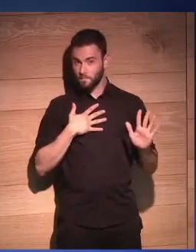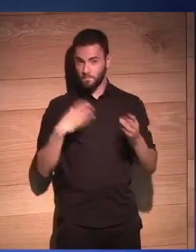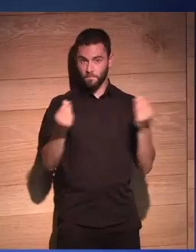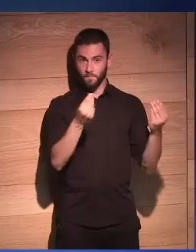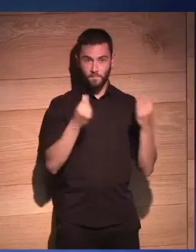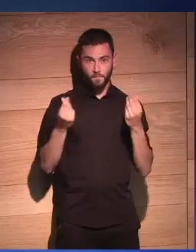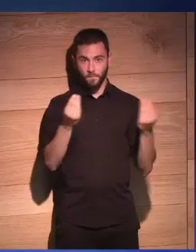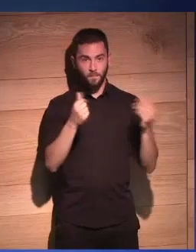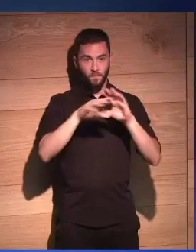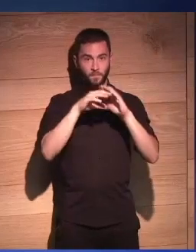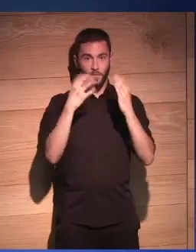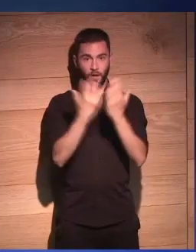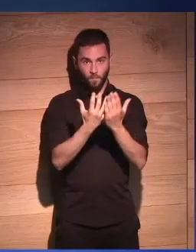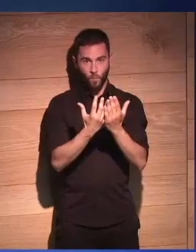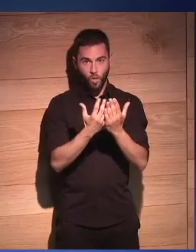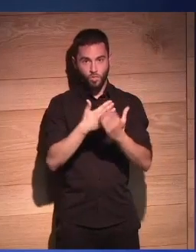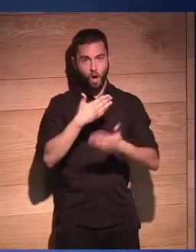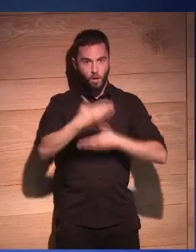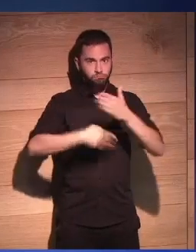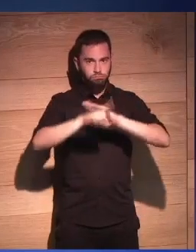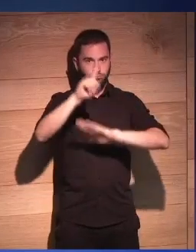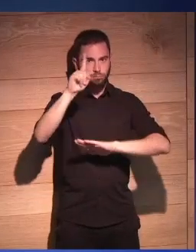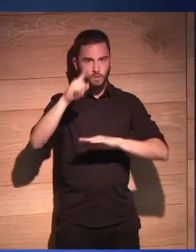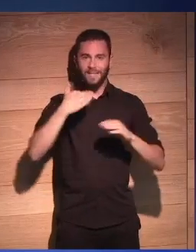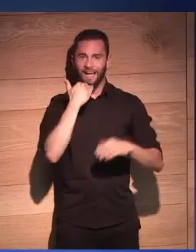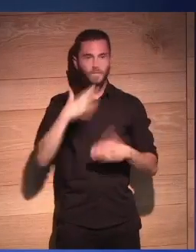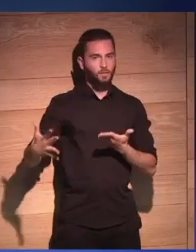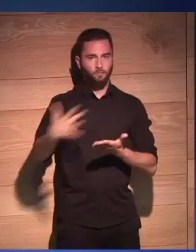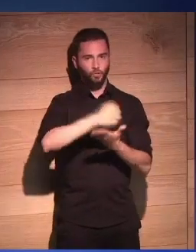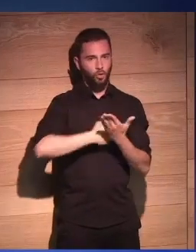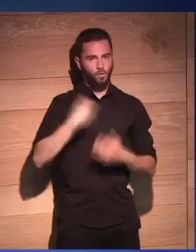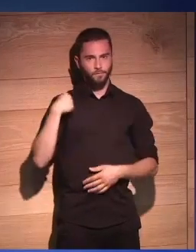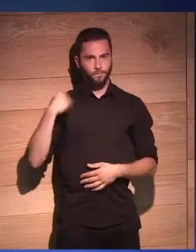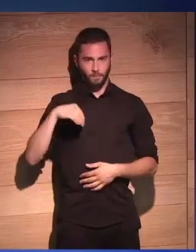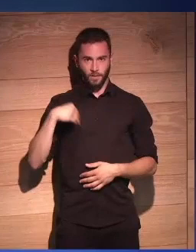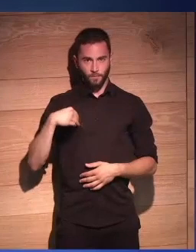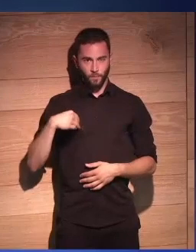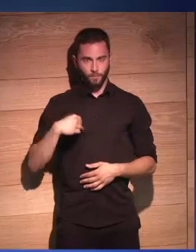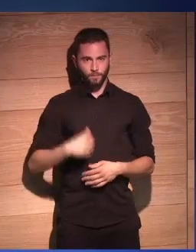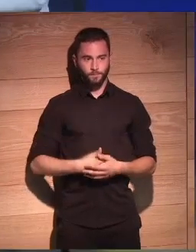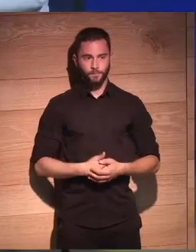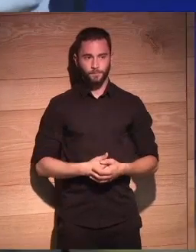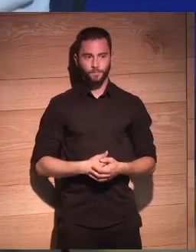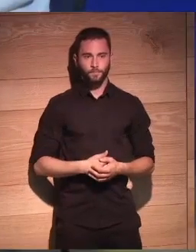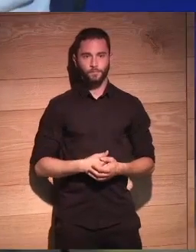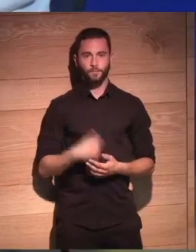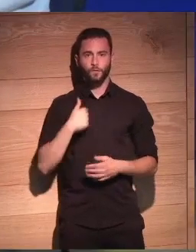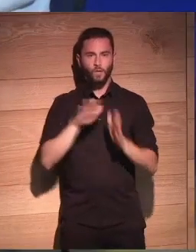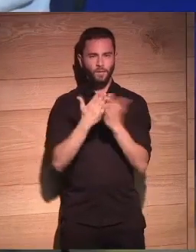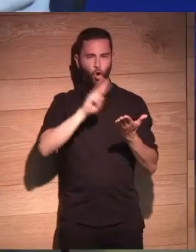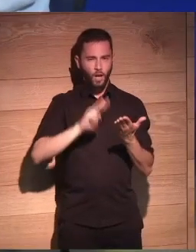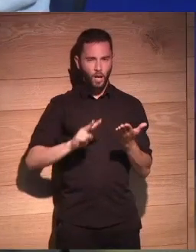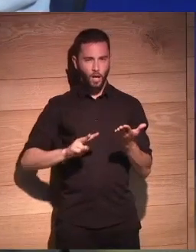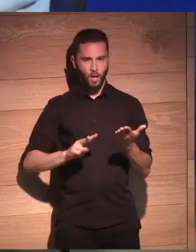sobre todo en el mundo desarrollado, estamos casi todos en lo mismo, ¿no? Y yo, mientras iba leyendo el libro, me